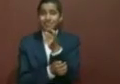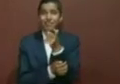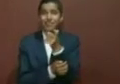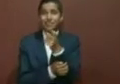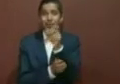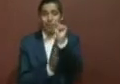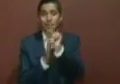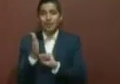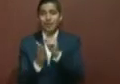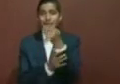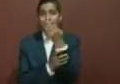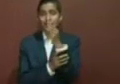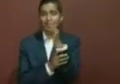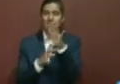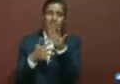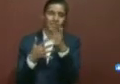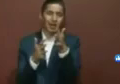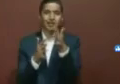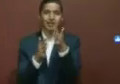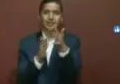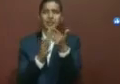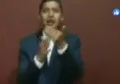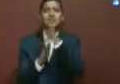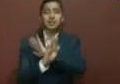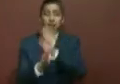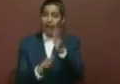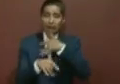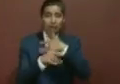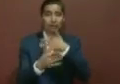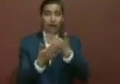desde el mes de febrero empezaron ya a reservar